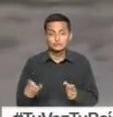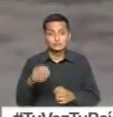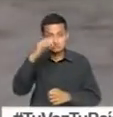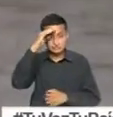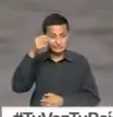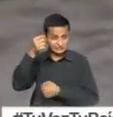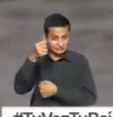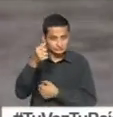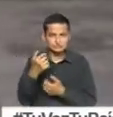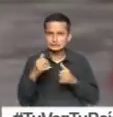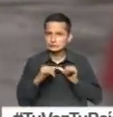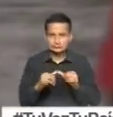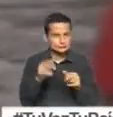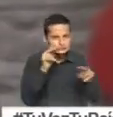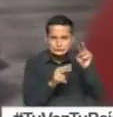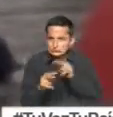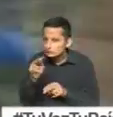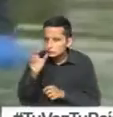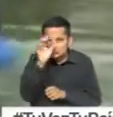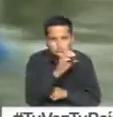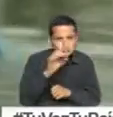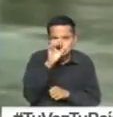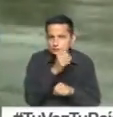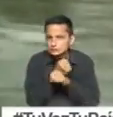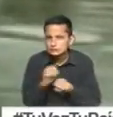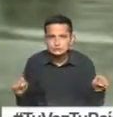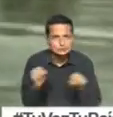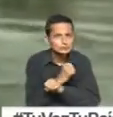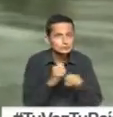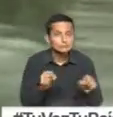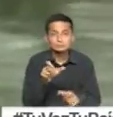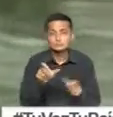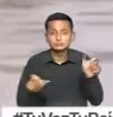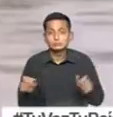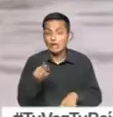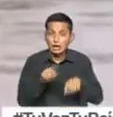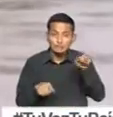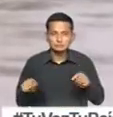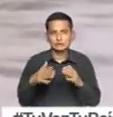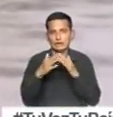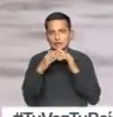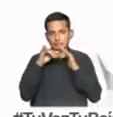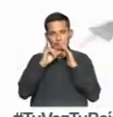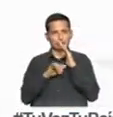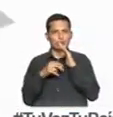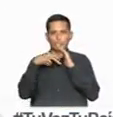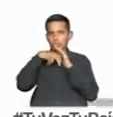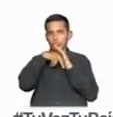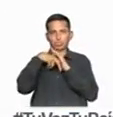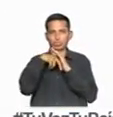Nacional continúan con las labores de búsqueda y rescate de las personas atrapadas en sus casas.